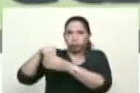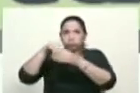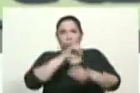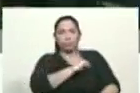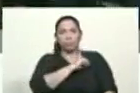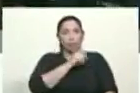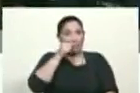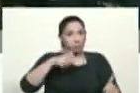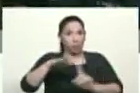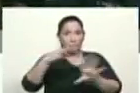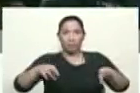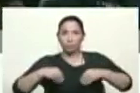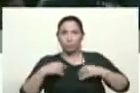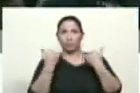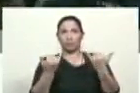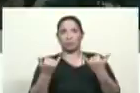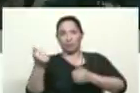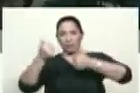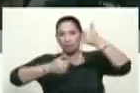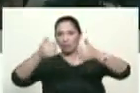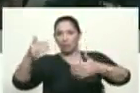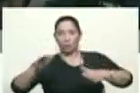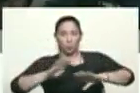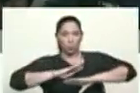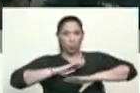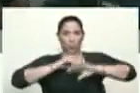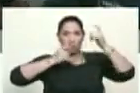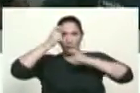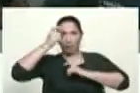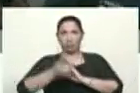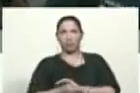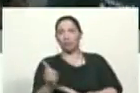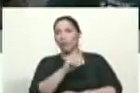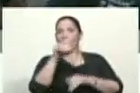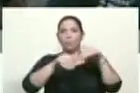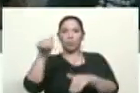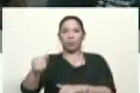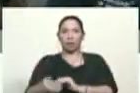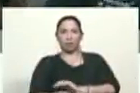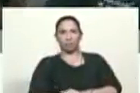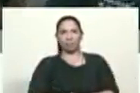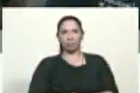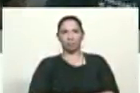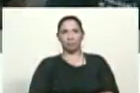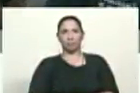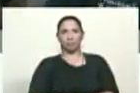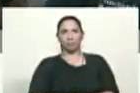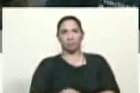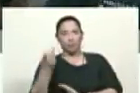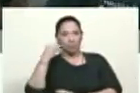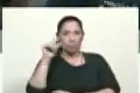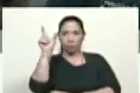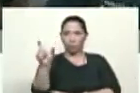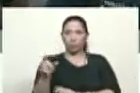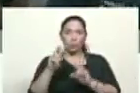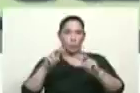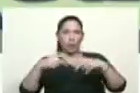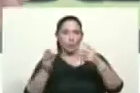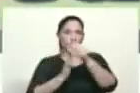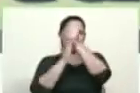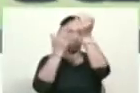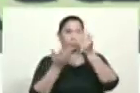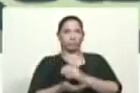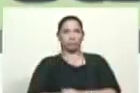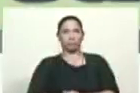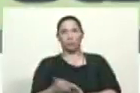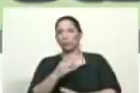que ya había asumido la candidatura de Chávez como suya, no votaran por ese nuevo liderazgo.